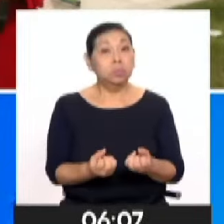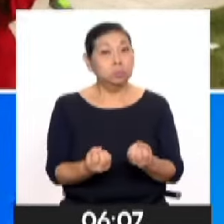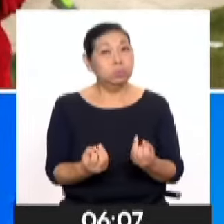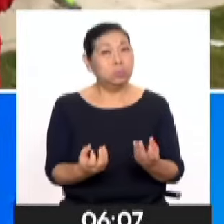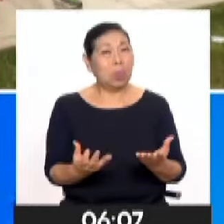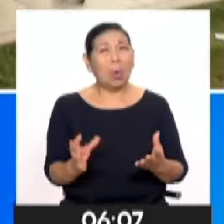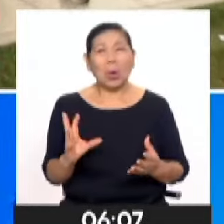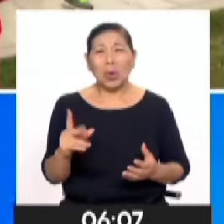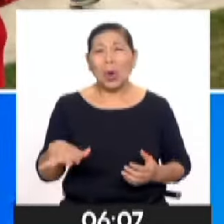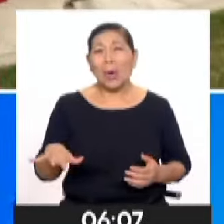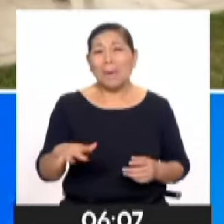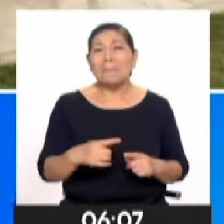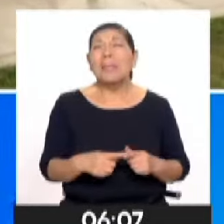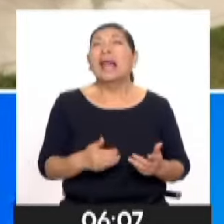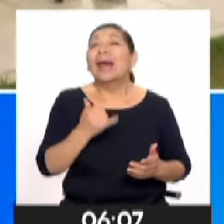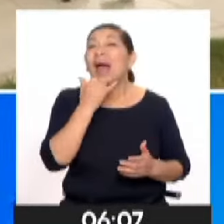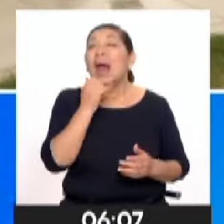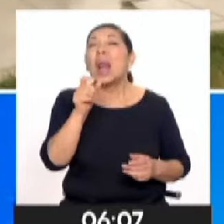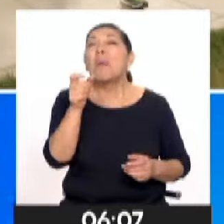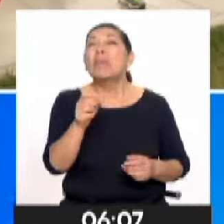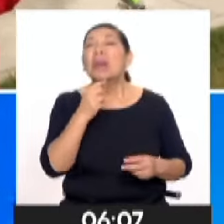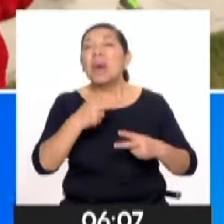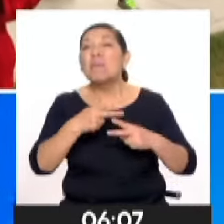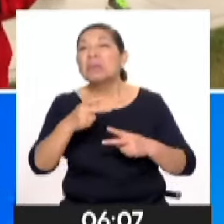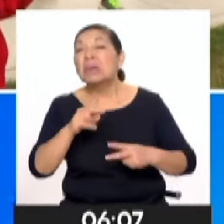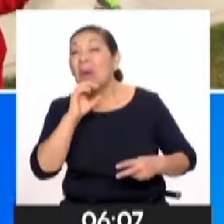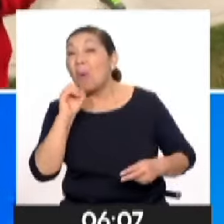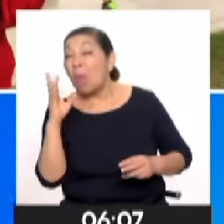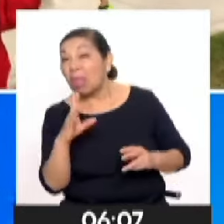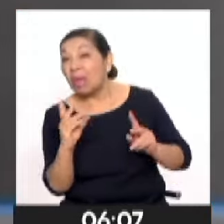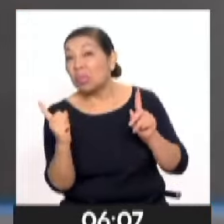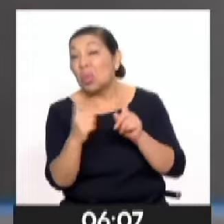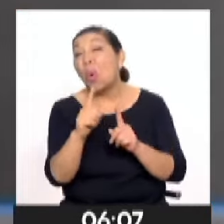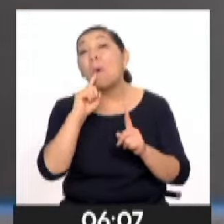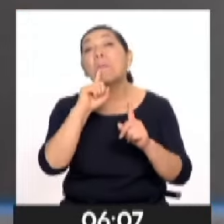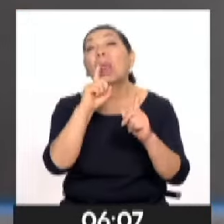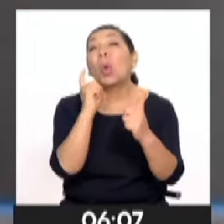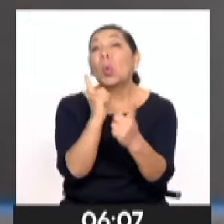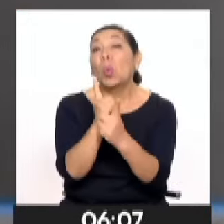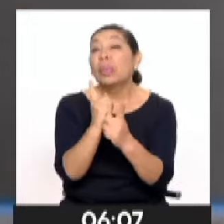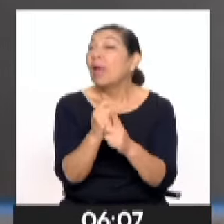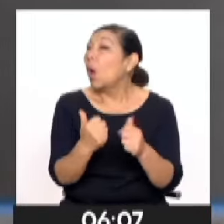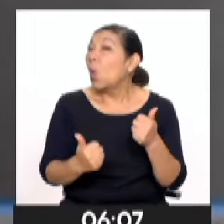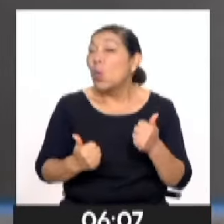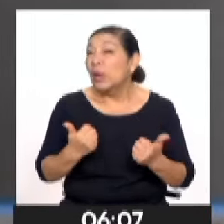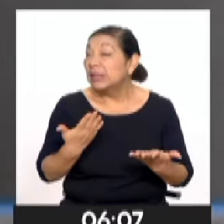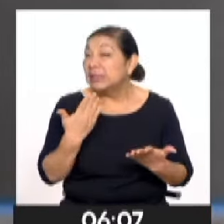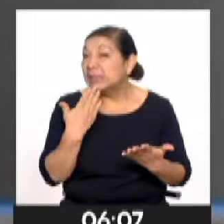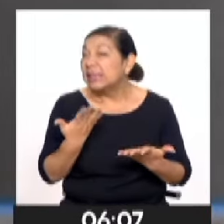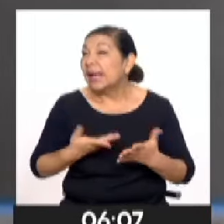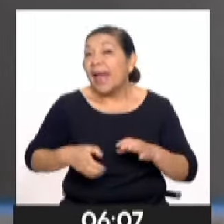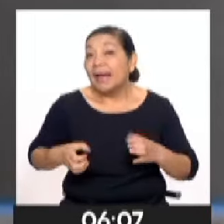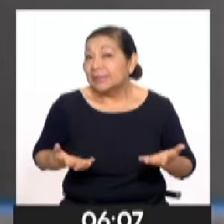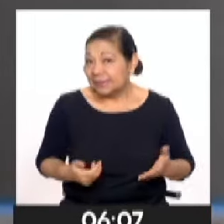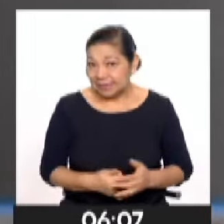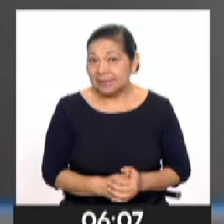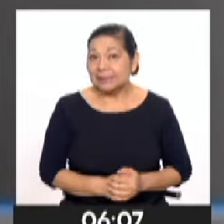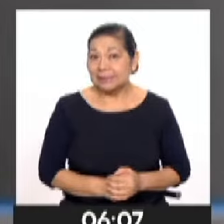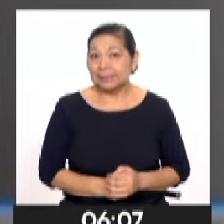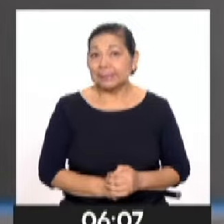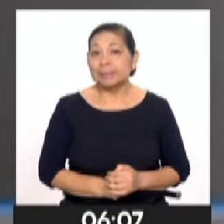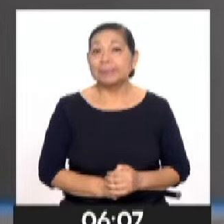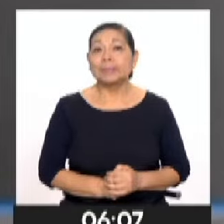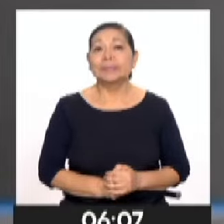incremento de la delincuencia Pero qué es lo que te han señalado y así mismo si es que ves presencia policial Cuáles son las medidas que se están tomando